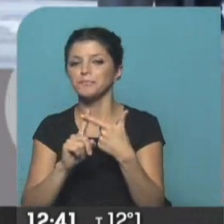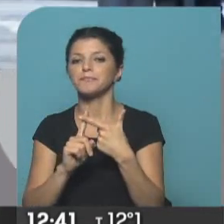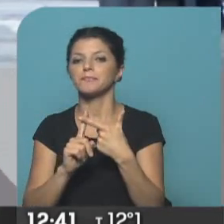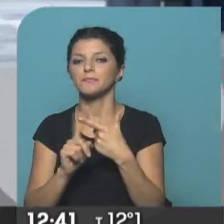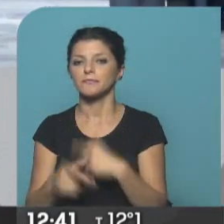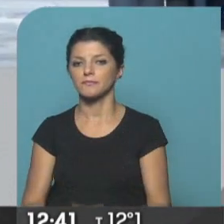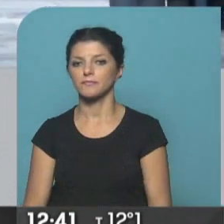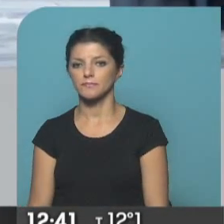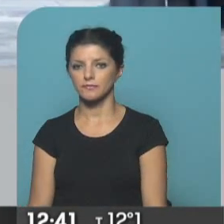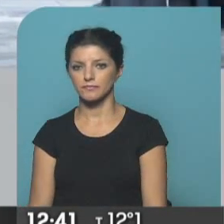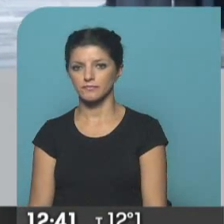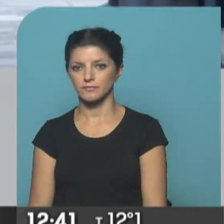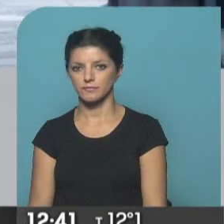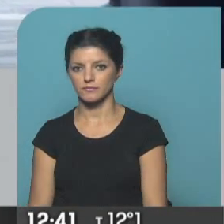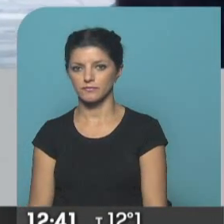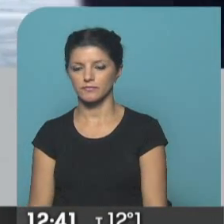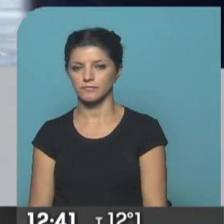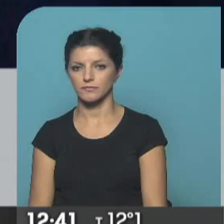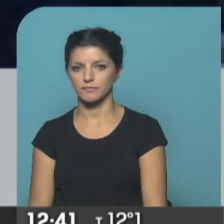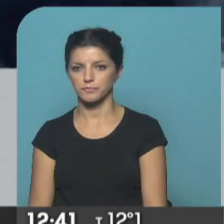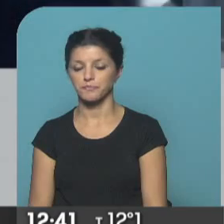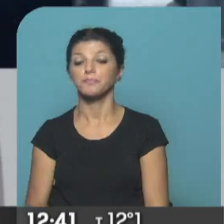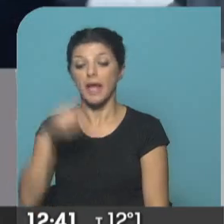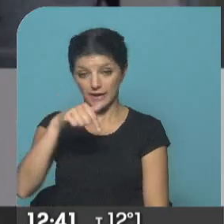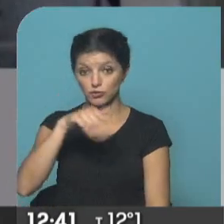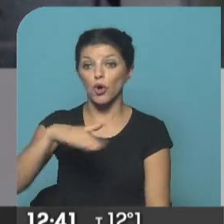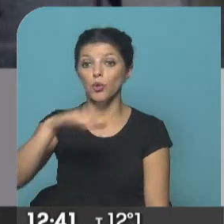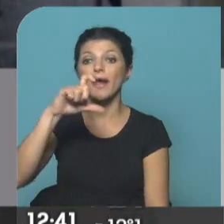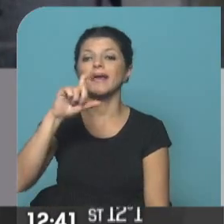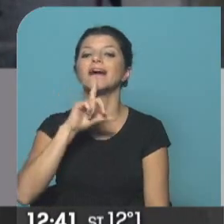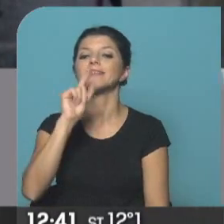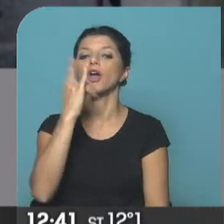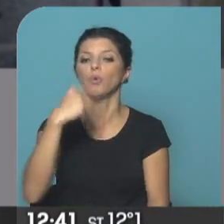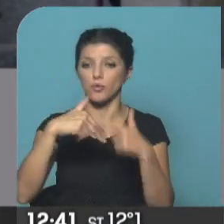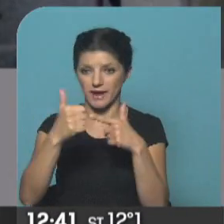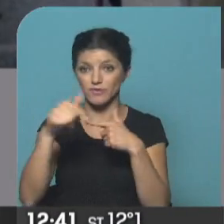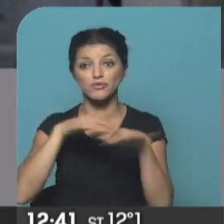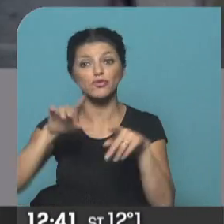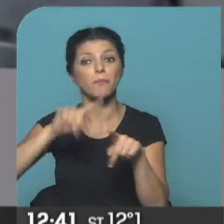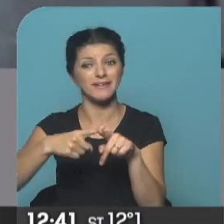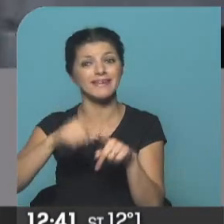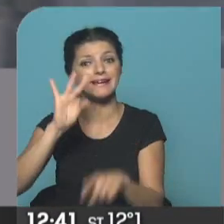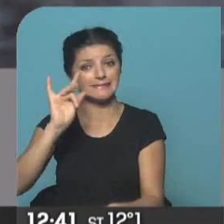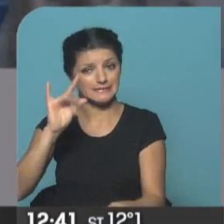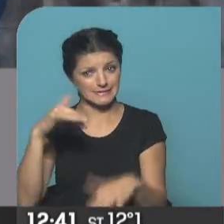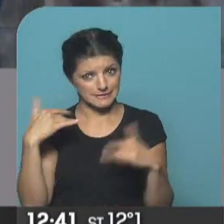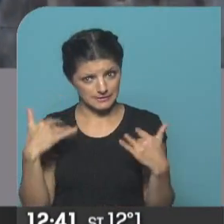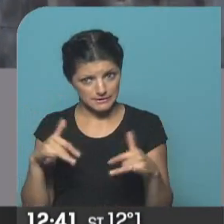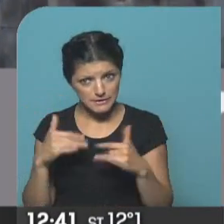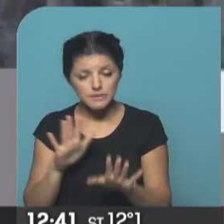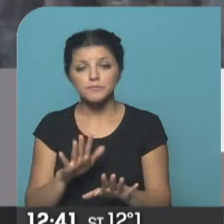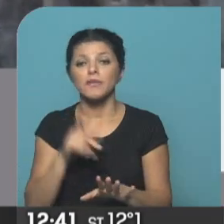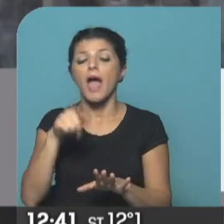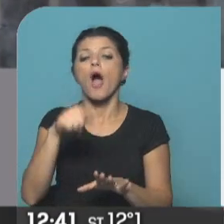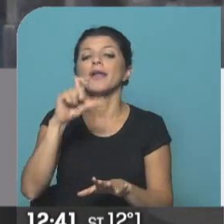desde aquí. Lo cierto es que esto se produce en Cataluña en un contexto político muy difícil. Es una Cataluña donde hay